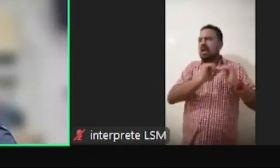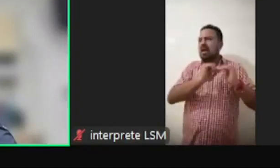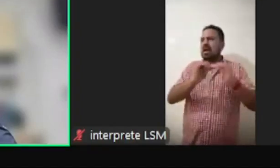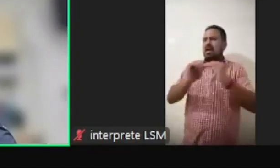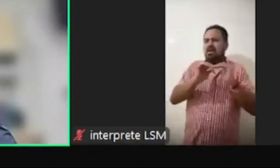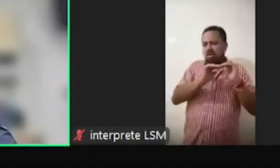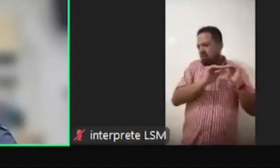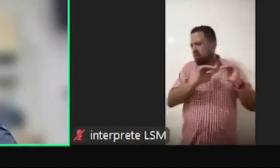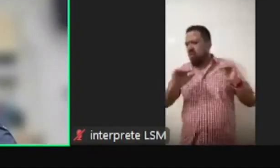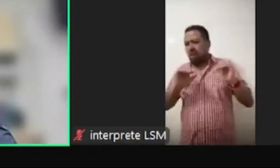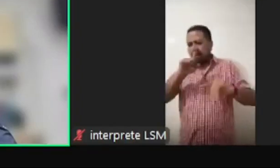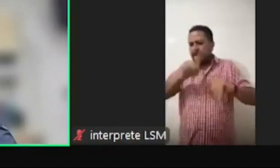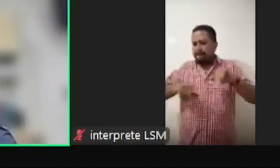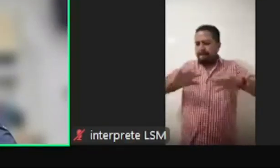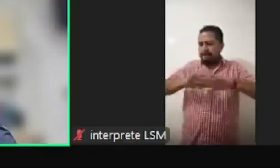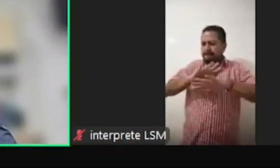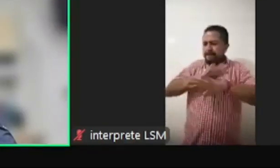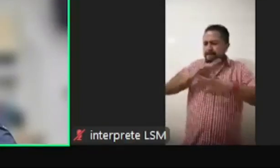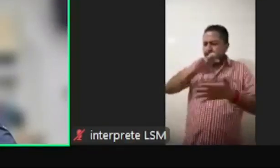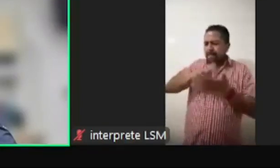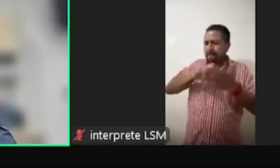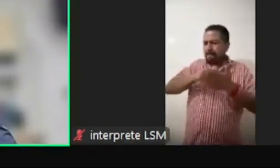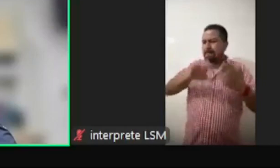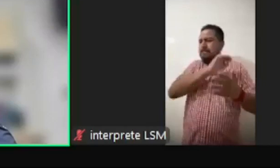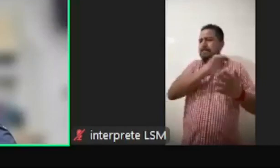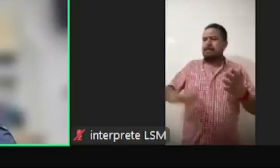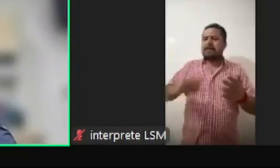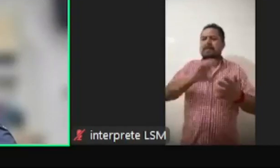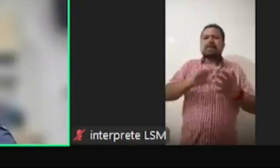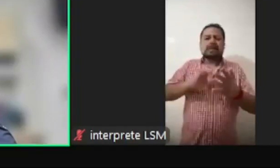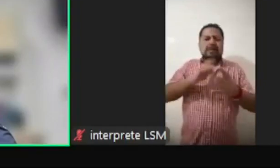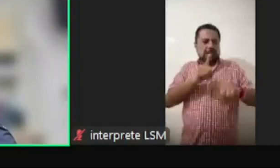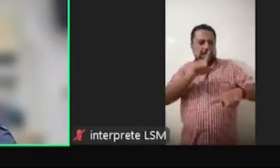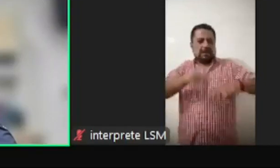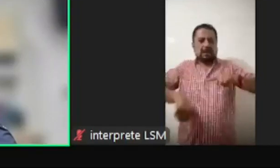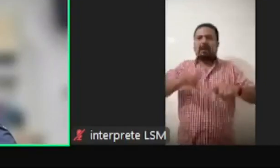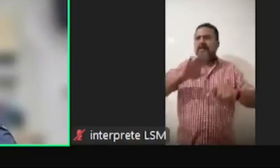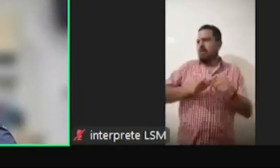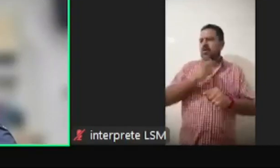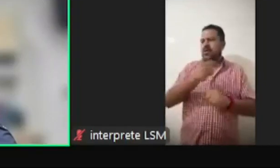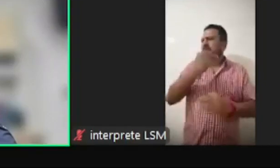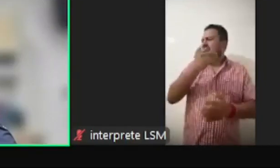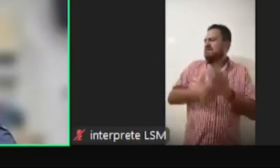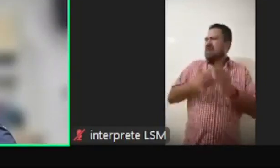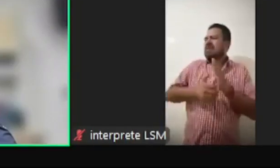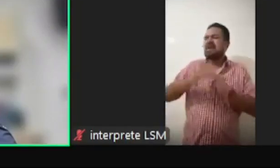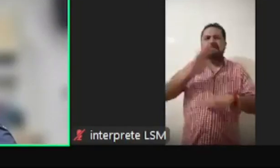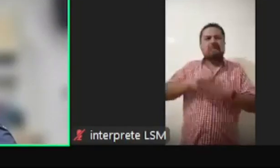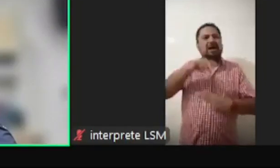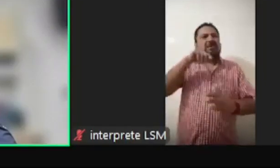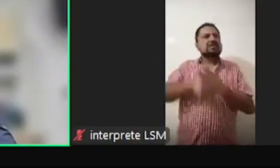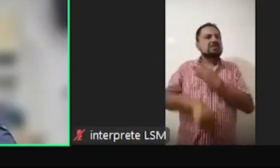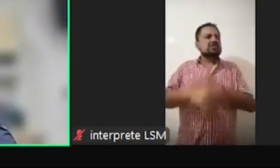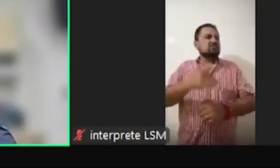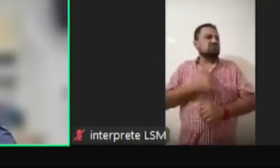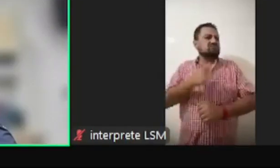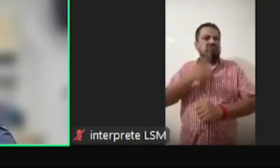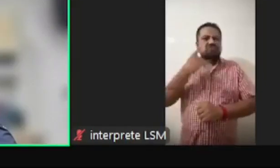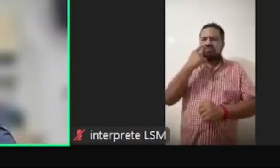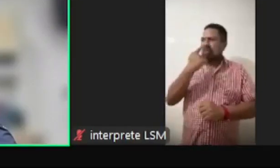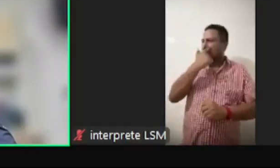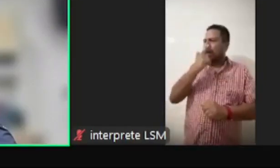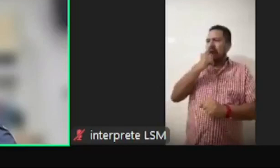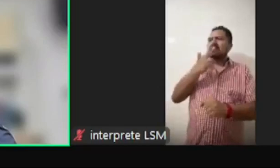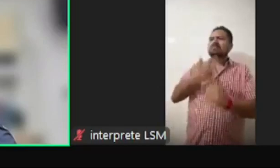sustituciones respectivas o señalar candidaturas a cancelar. Por lo tanto, se duelen de la falta de fundamentación y motivación por la responsable en la determinación